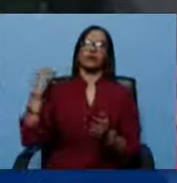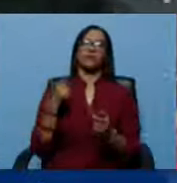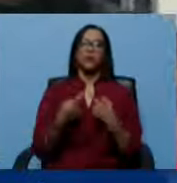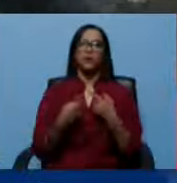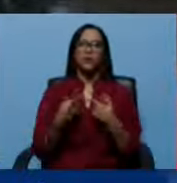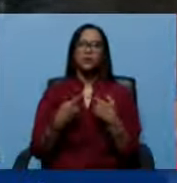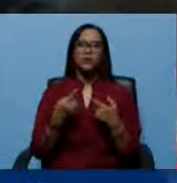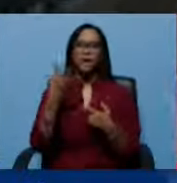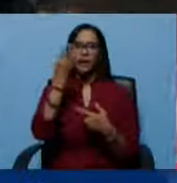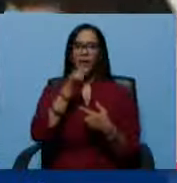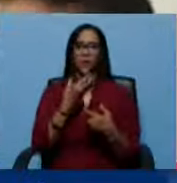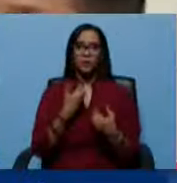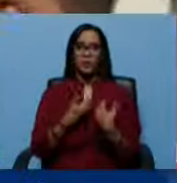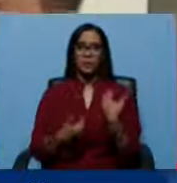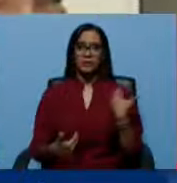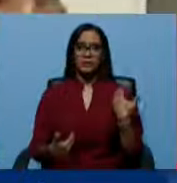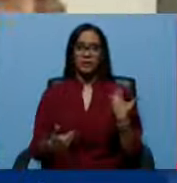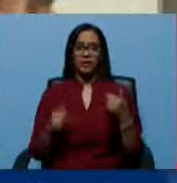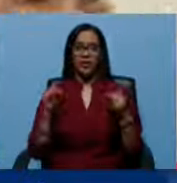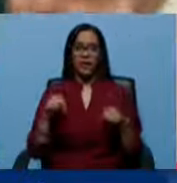hermosas, presidente. Aquí tenemos nuestros